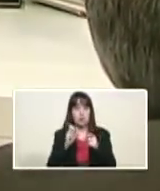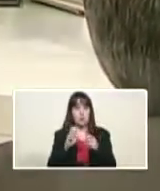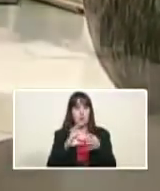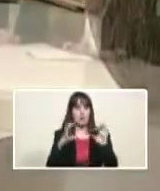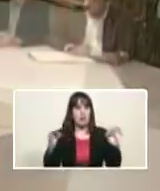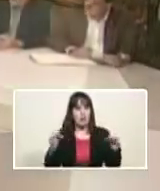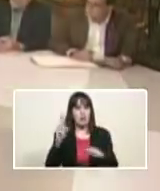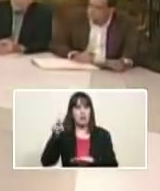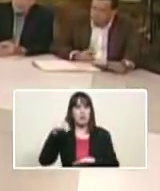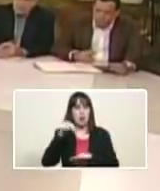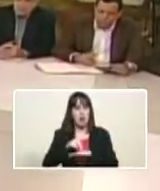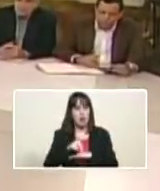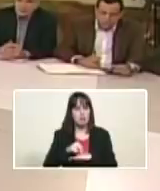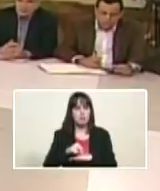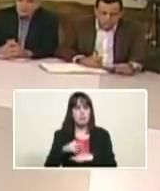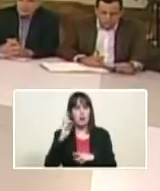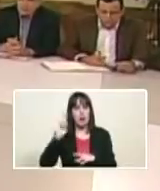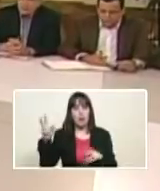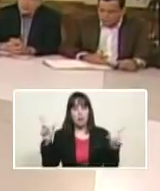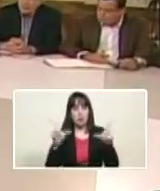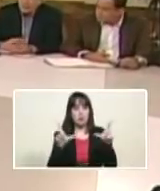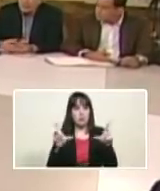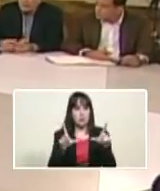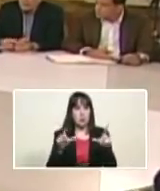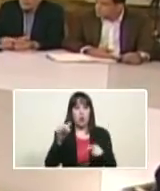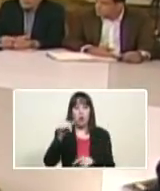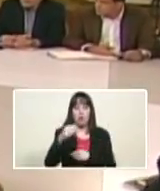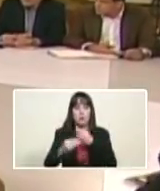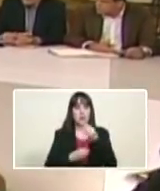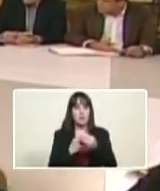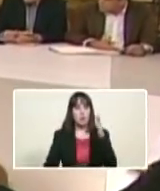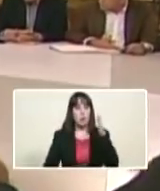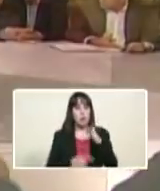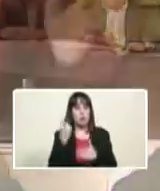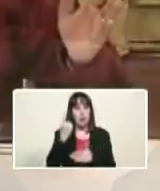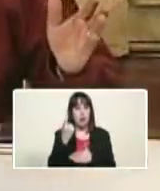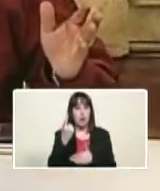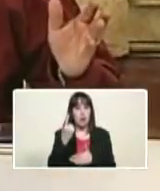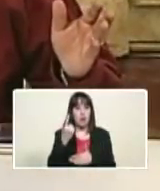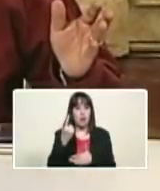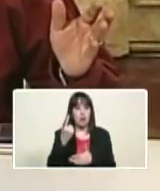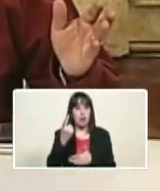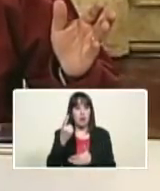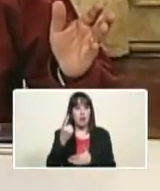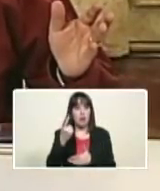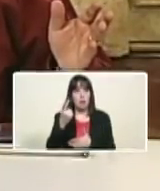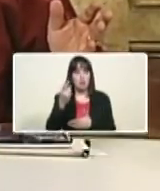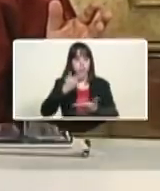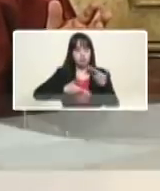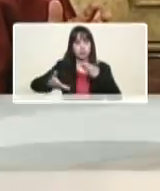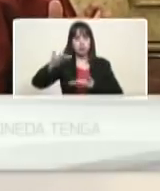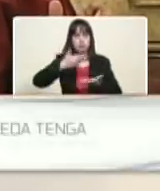de radio y televisión. Hoy se hizo la primera subasta de DICOM.